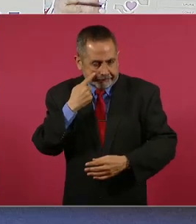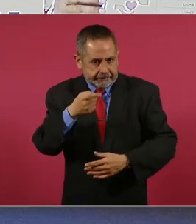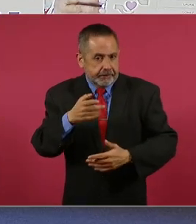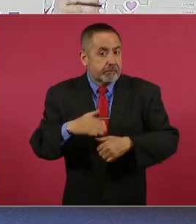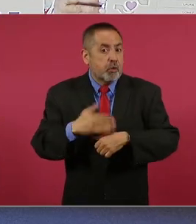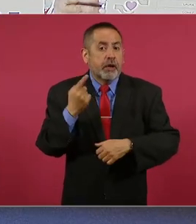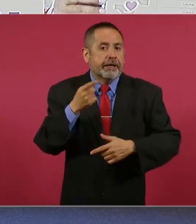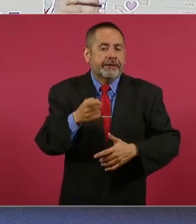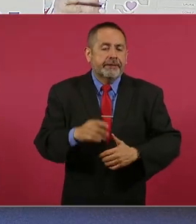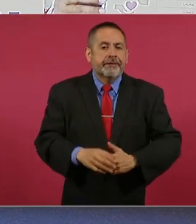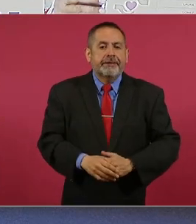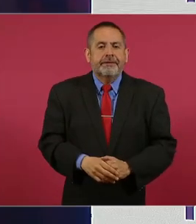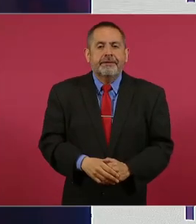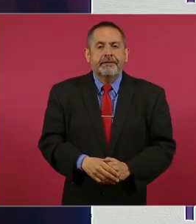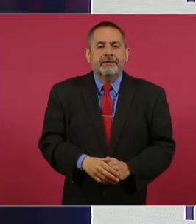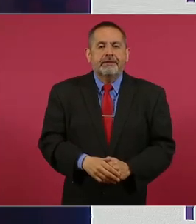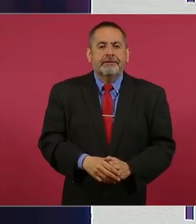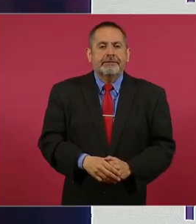porque